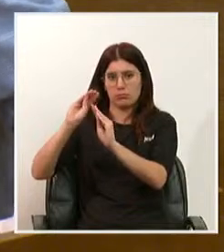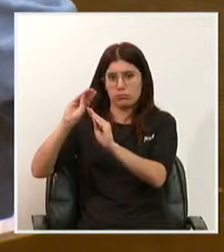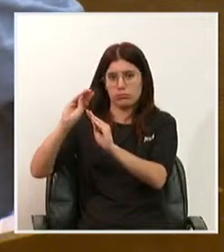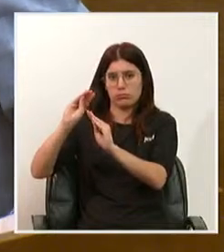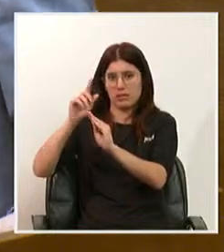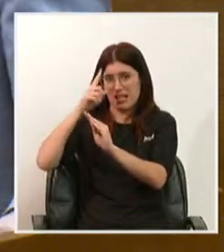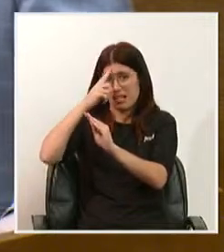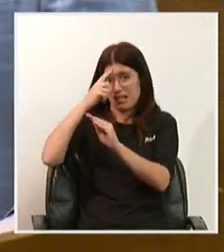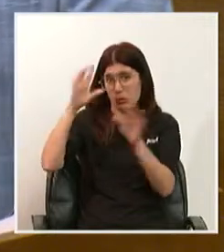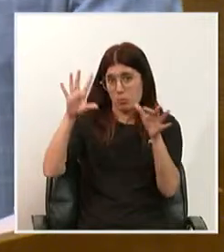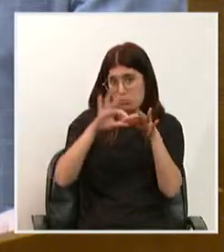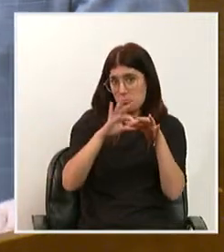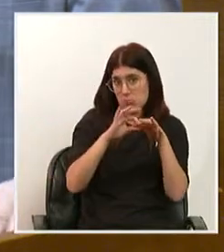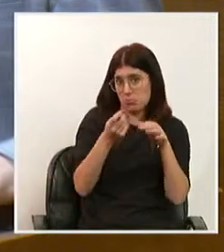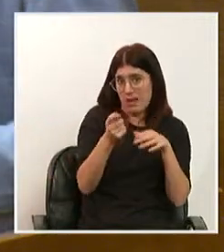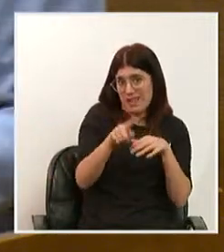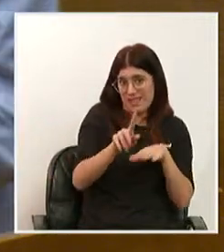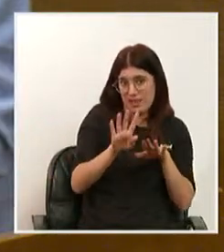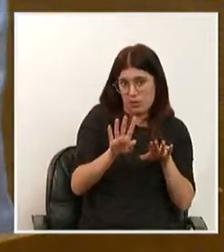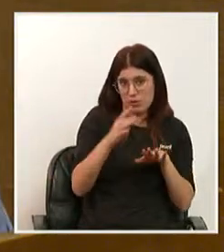las ideas de